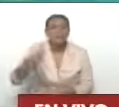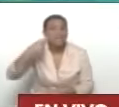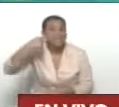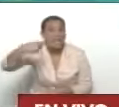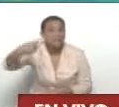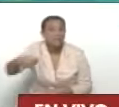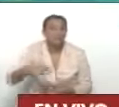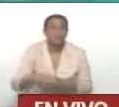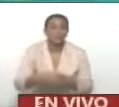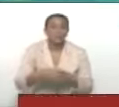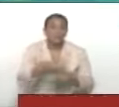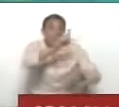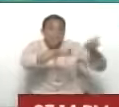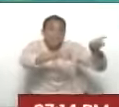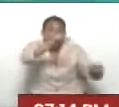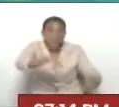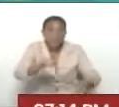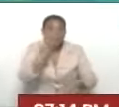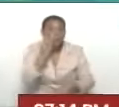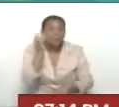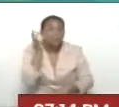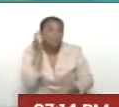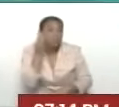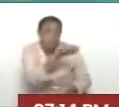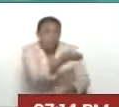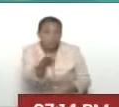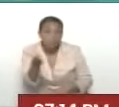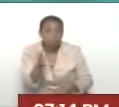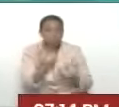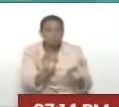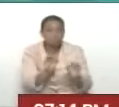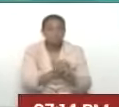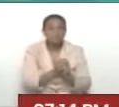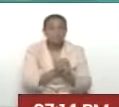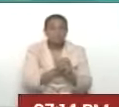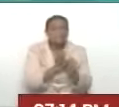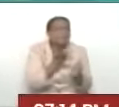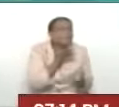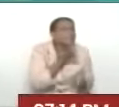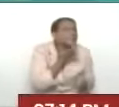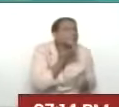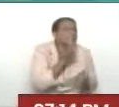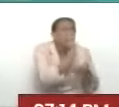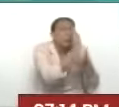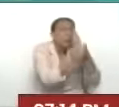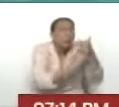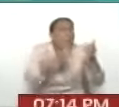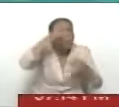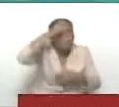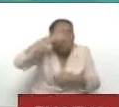del cultor y de la cultora, del más sencillo, del más humilde,